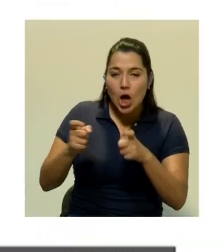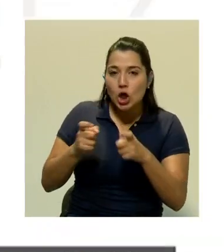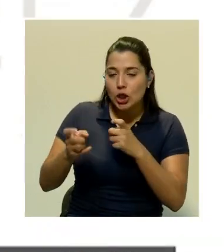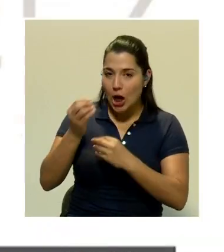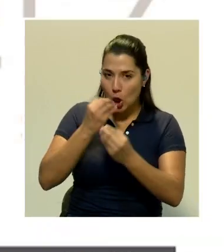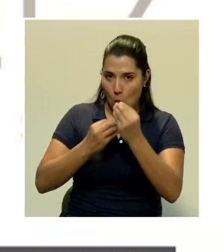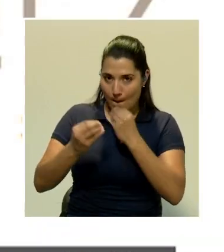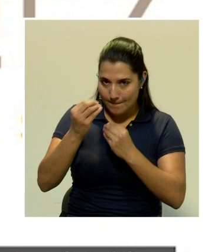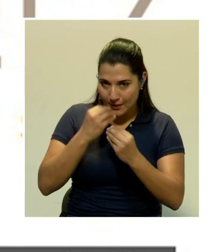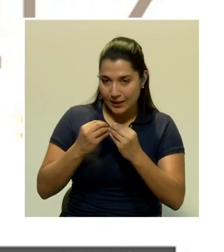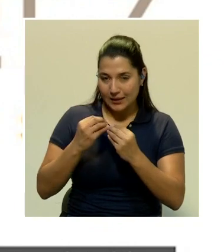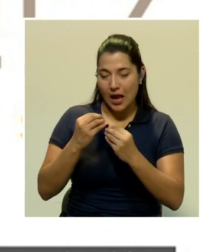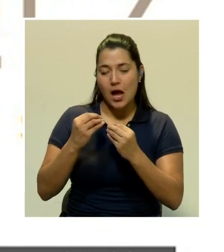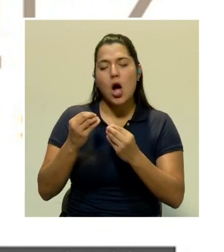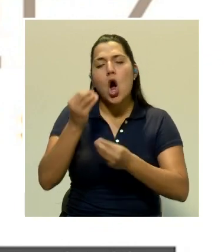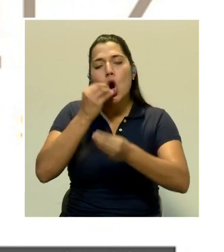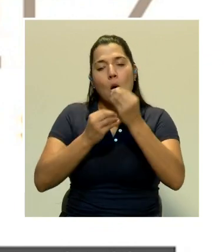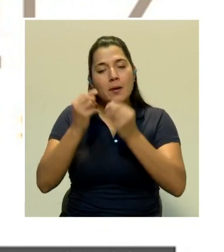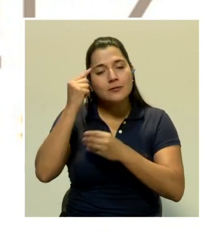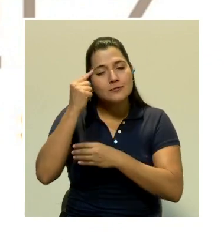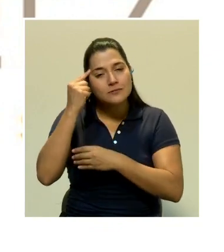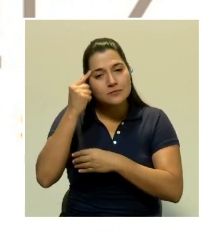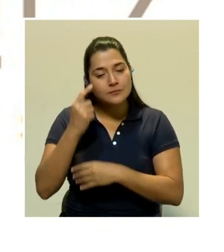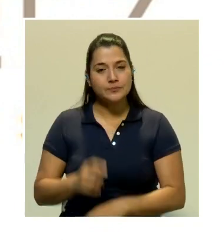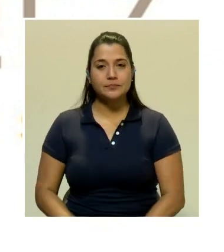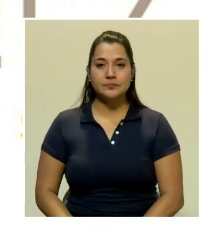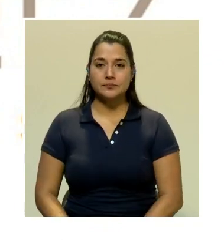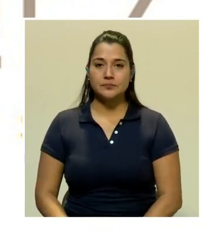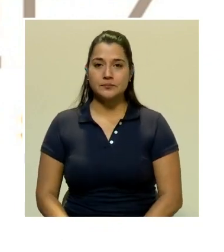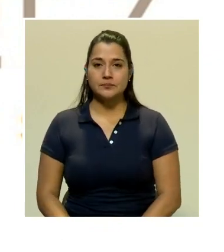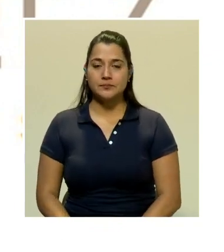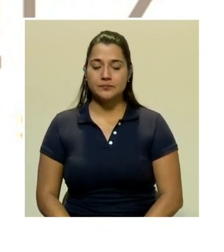eating o alimentación consciente e intuitiva.